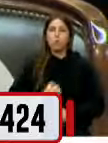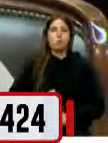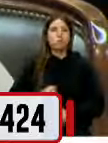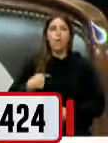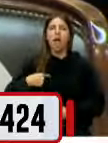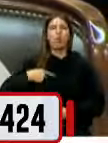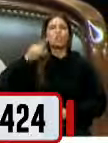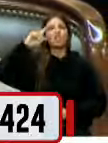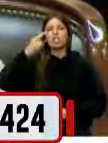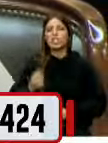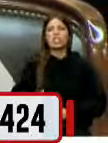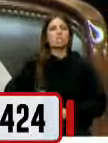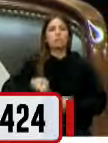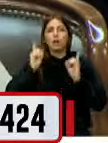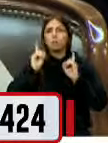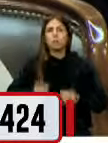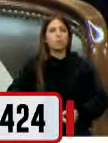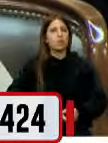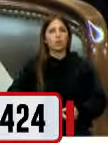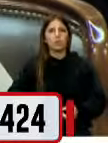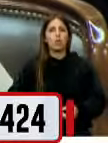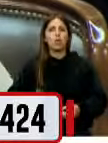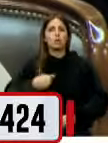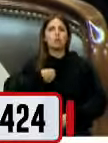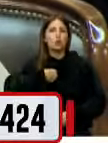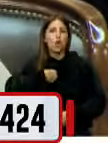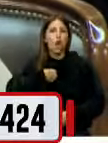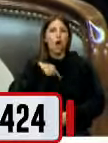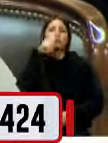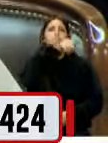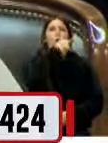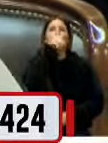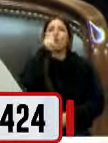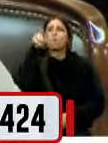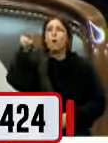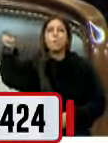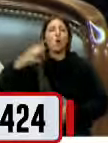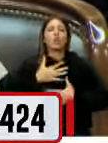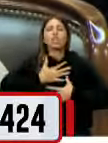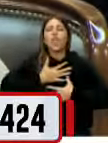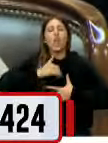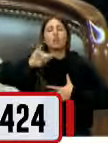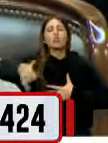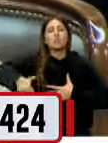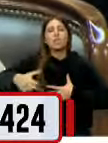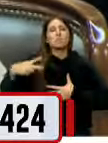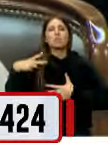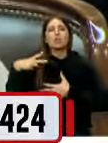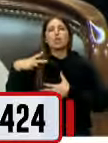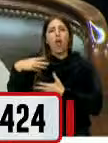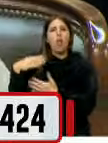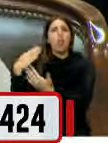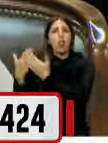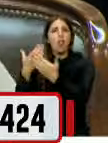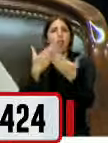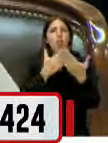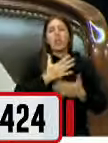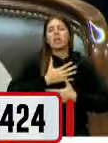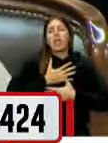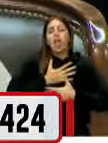pagar la deuda externa. Esa es la realidad que vivimos hoy. Estamos pagando una deuda externa. Con el hambre de todo.